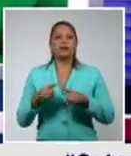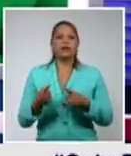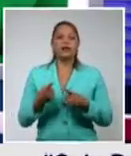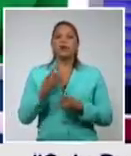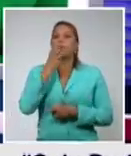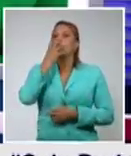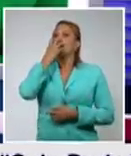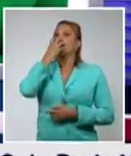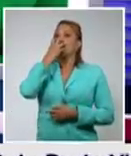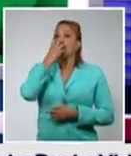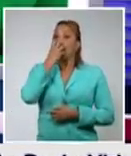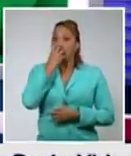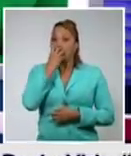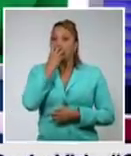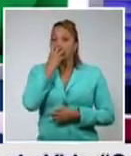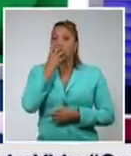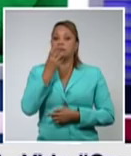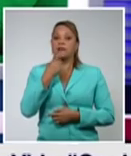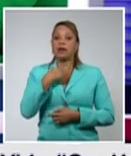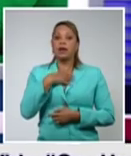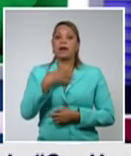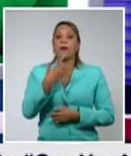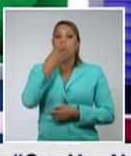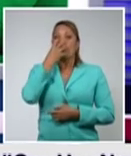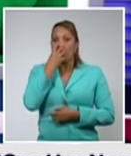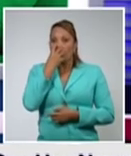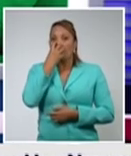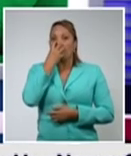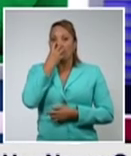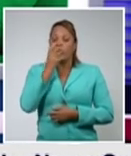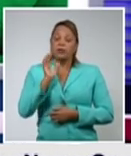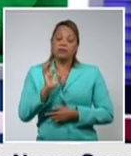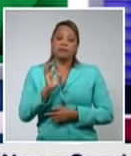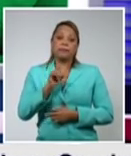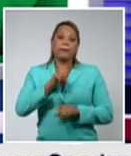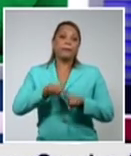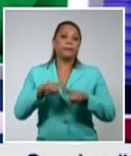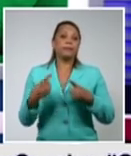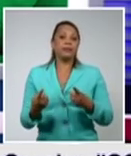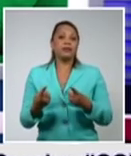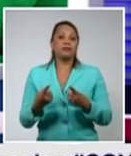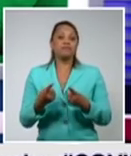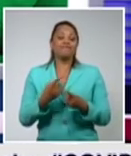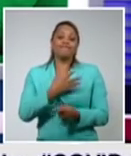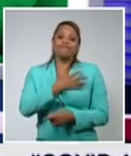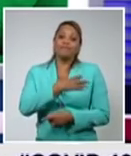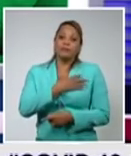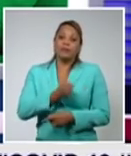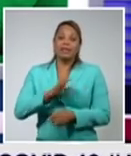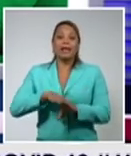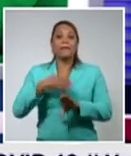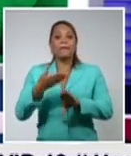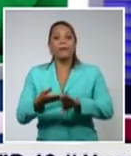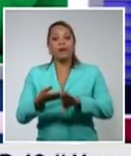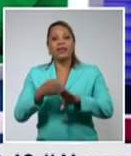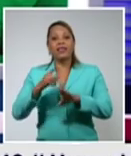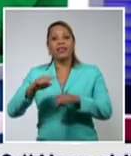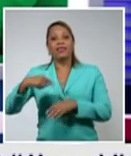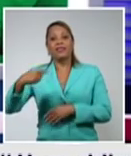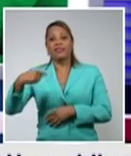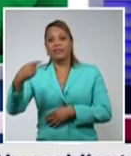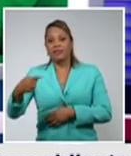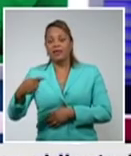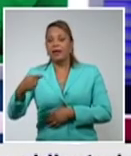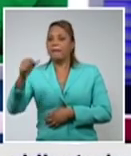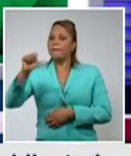intubarlo para darle ventilación y lamentablemente después de varios días en los cuales fue empeorando